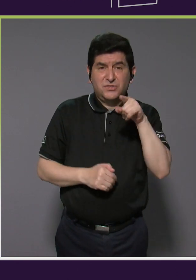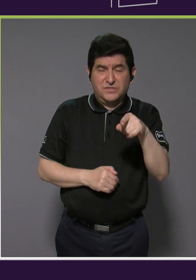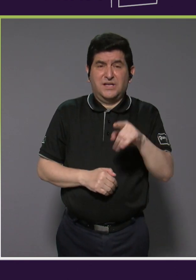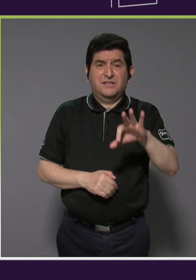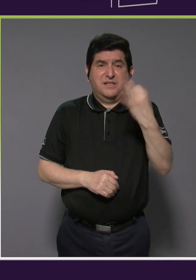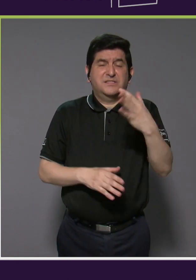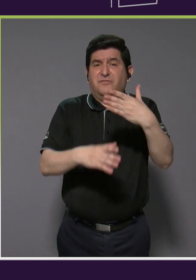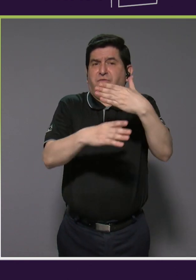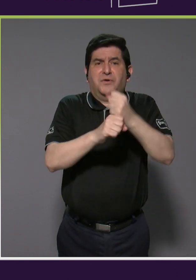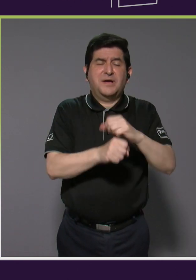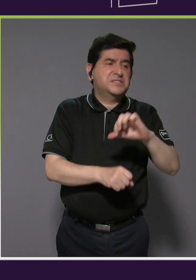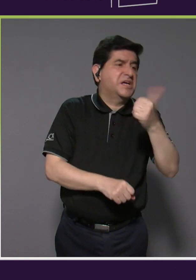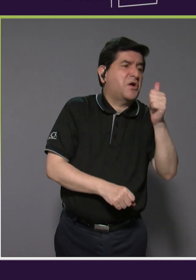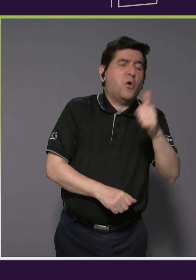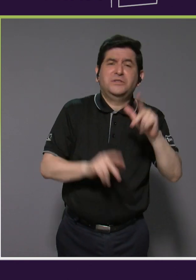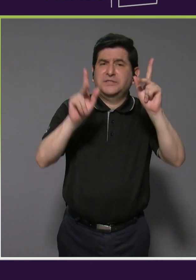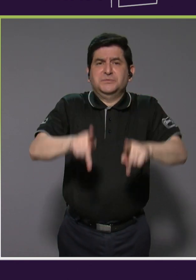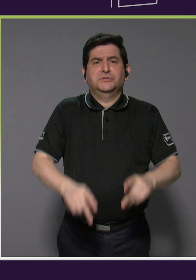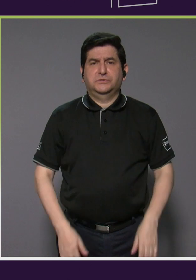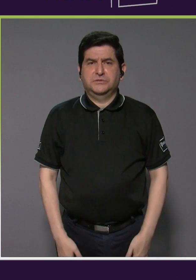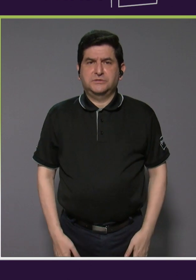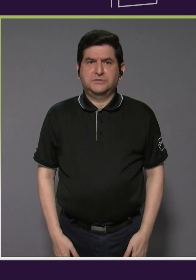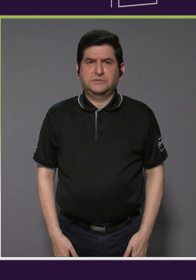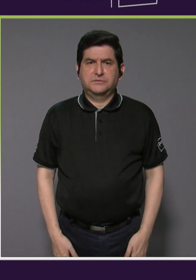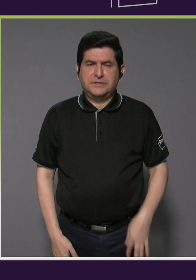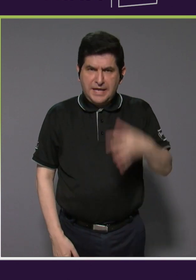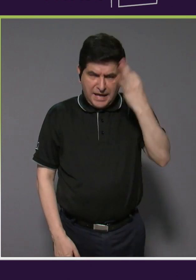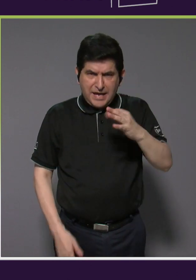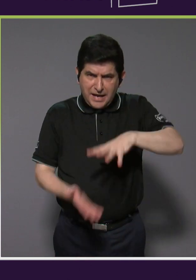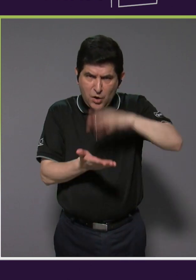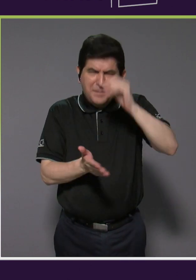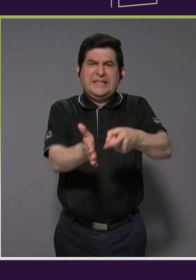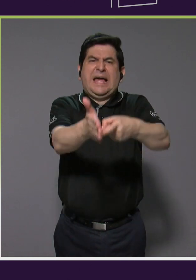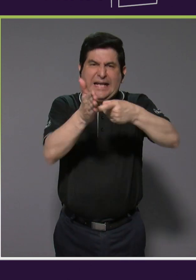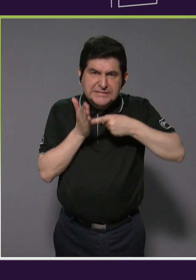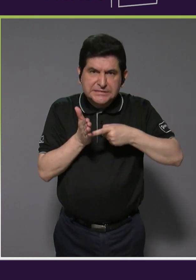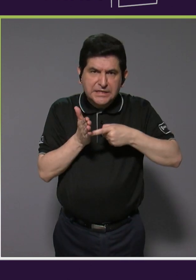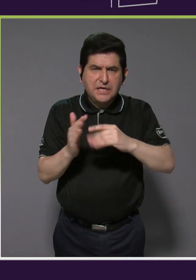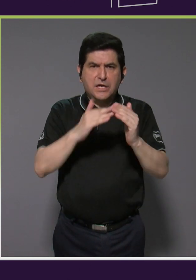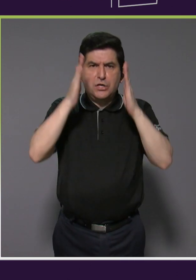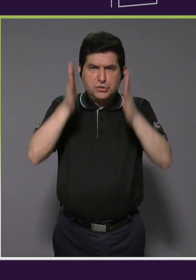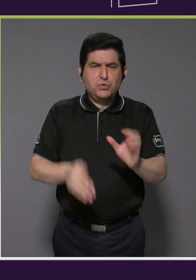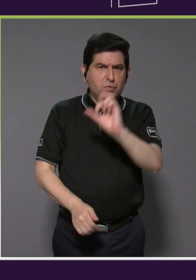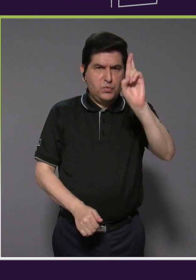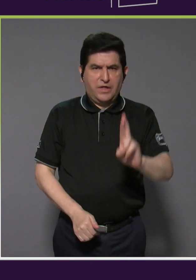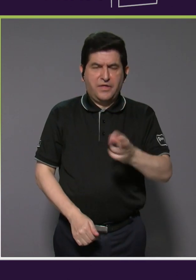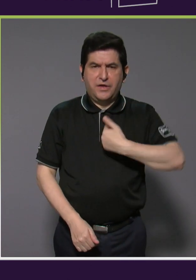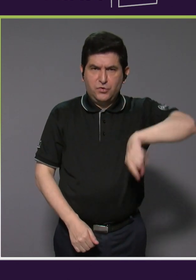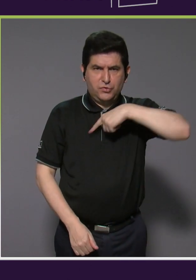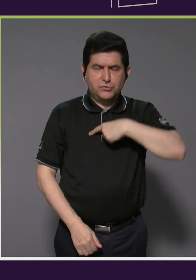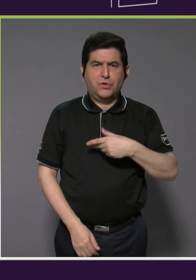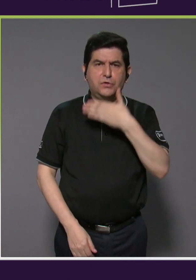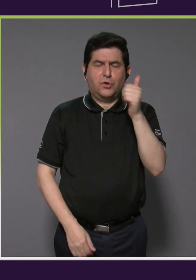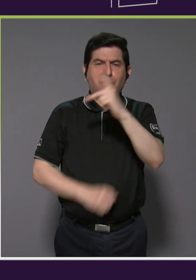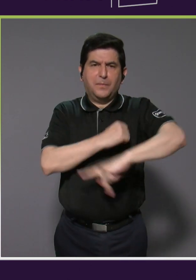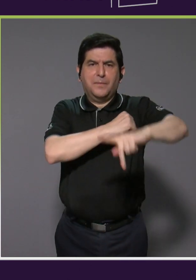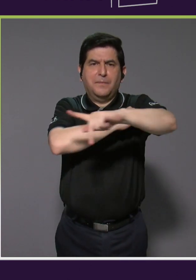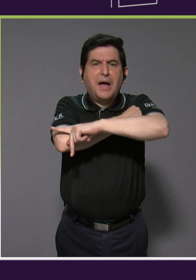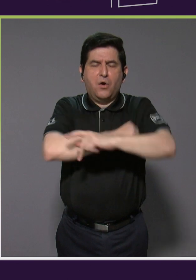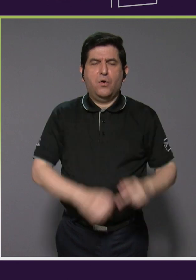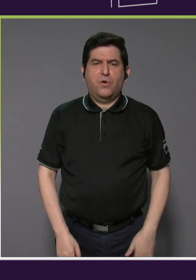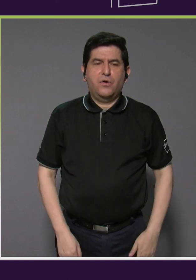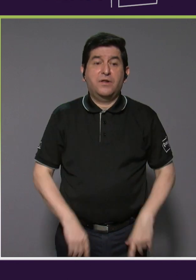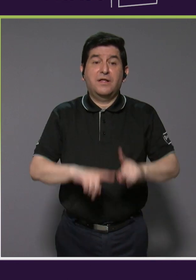como quieran otros que salgan, ¿verdad? Creo que tenemos que aprender a exigir como ciudadanos costarricenses a tener un mejor país. Así